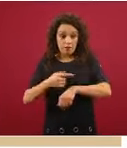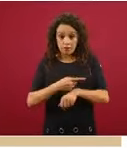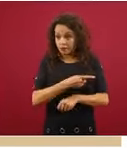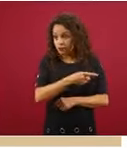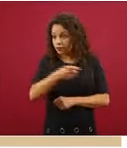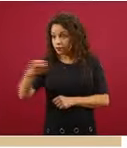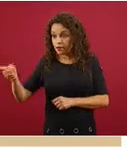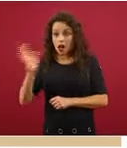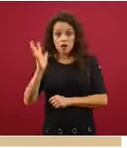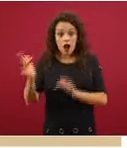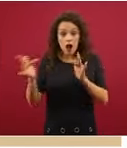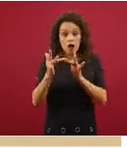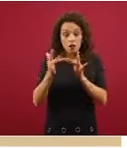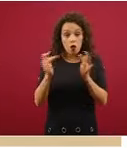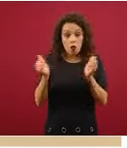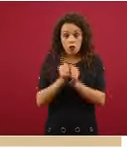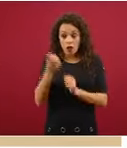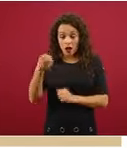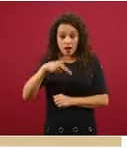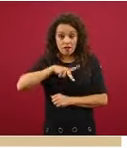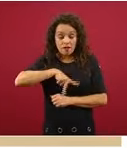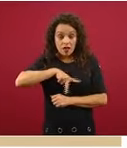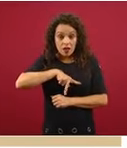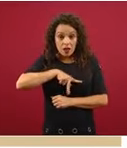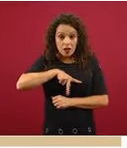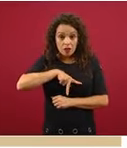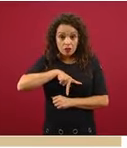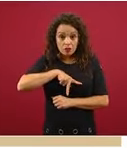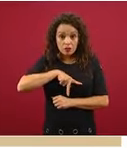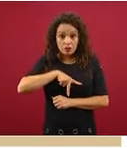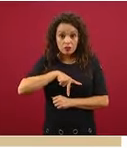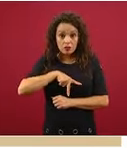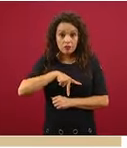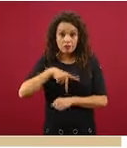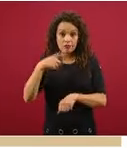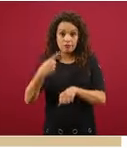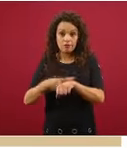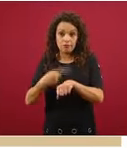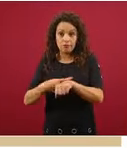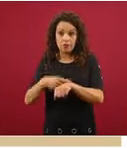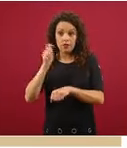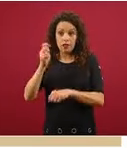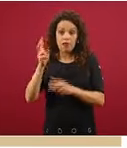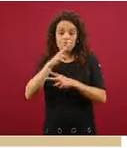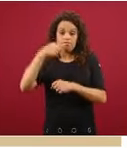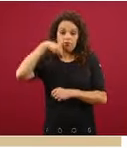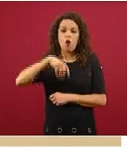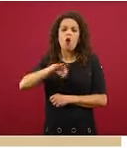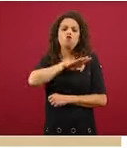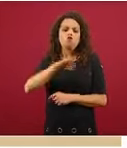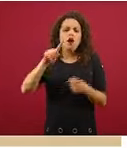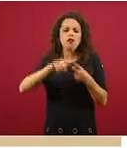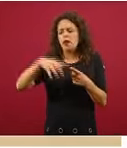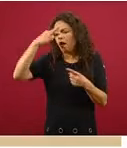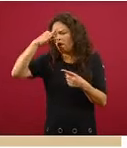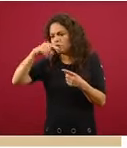estuvo en contacto con el virus que esté causando este cuadro respiratorio. Puede ser influenza, puede ser SARS-CoV-2,